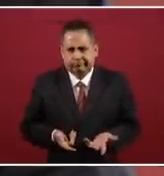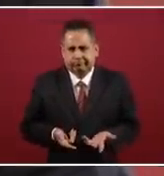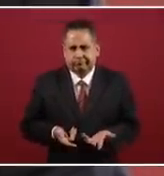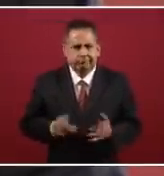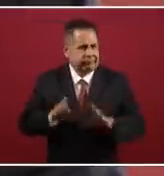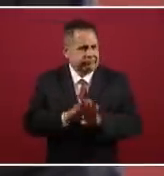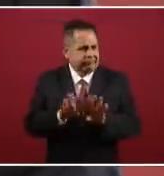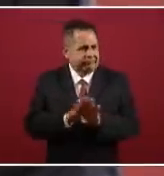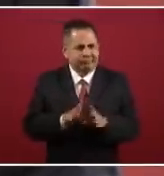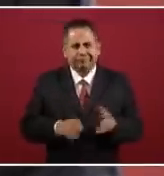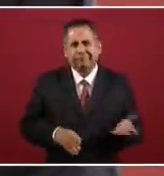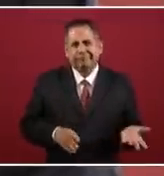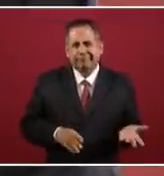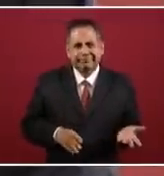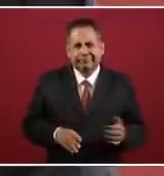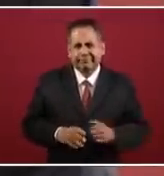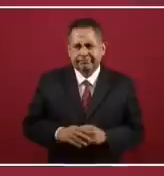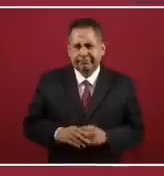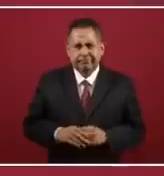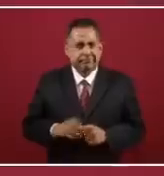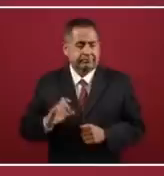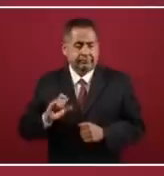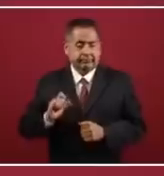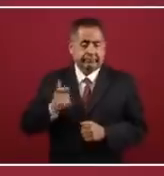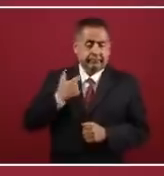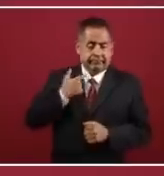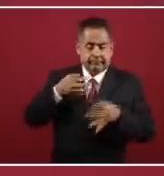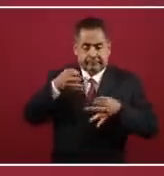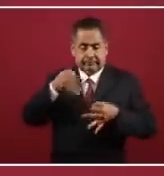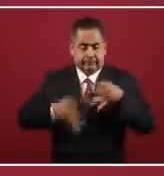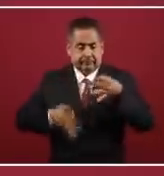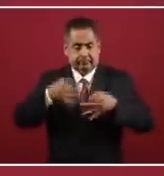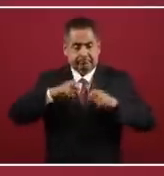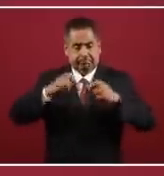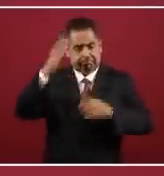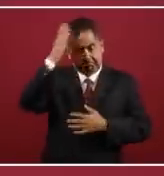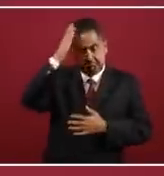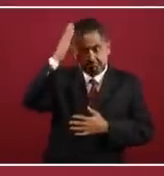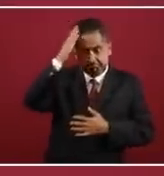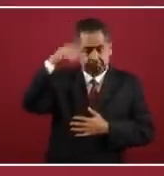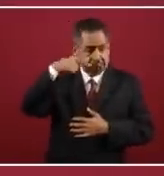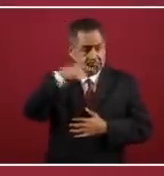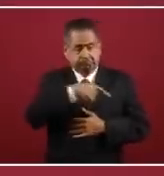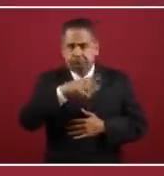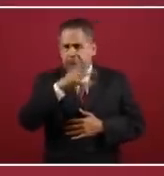Primero porque un exministro no puede